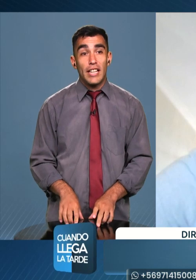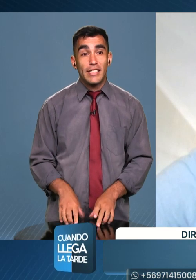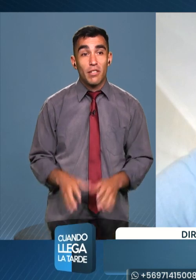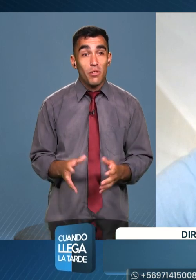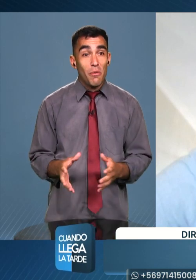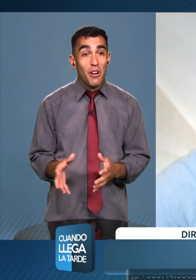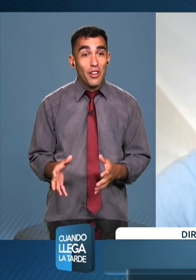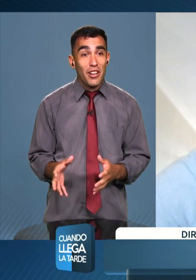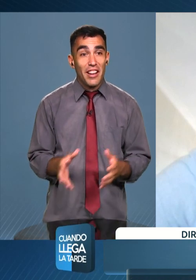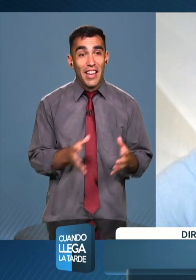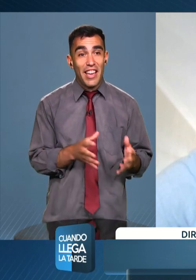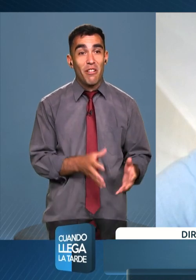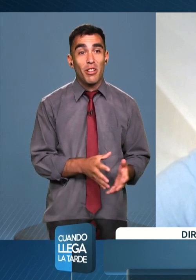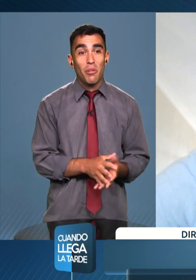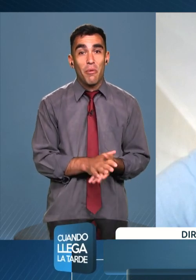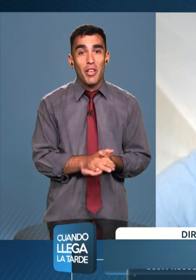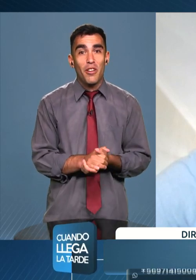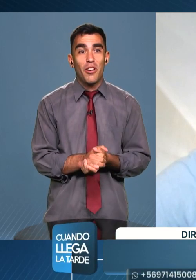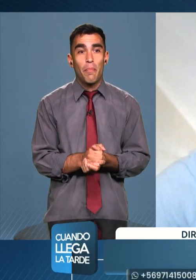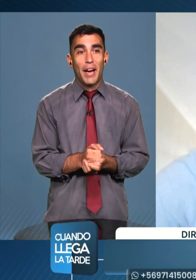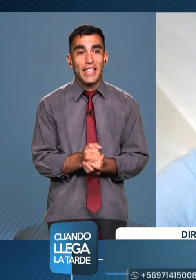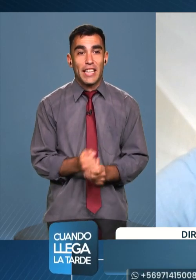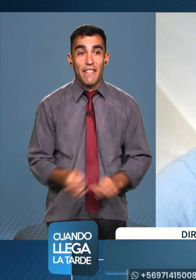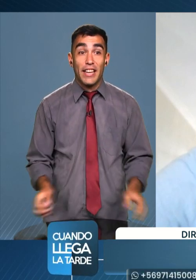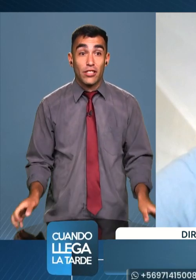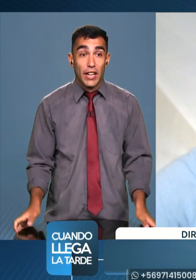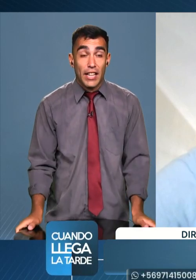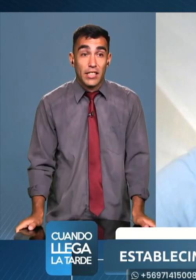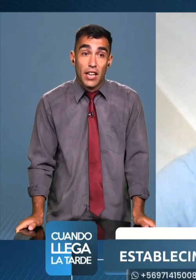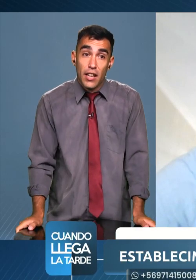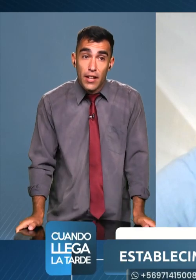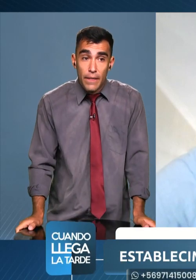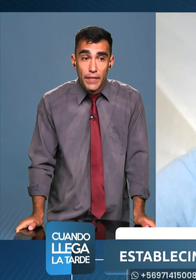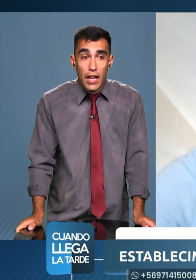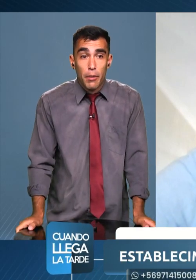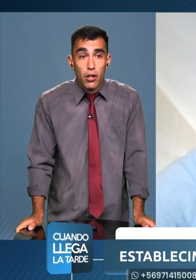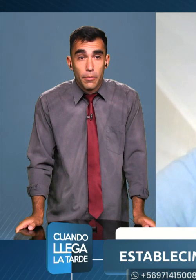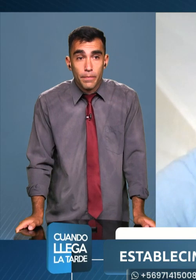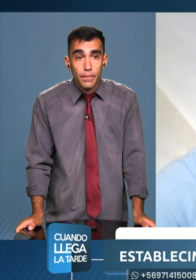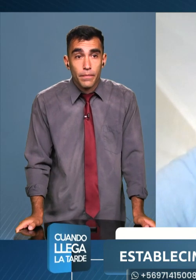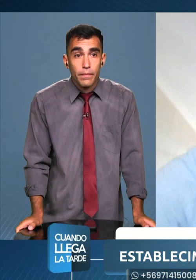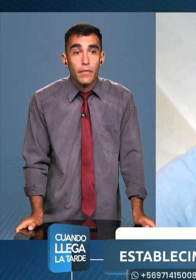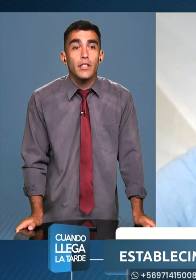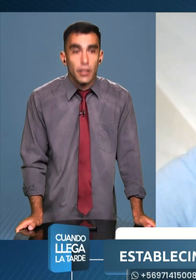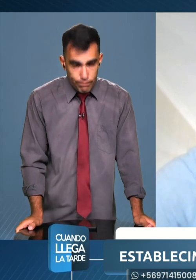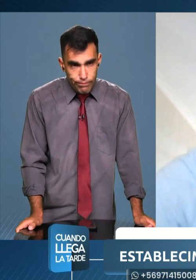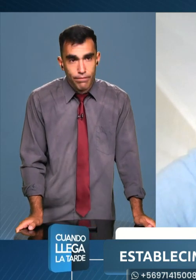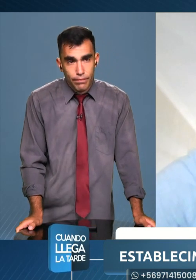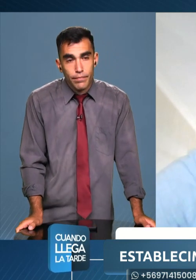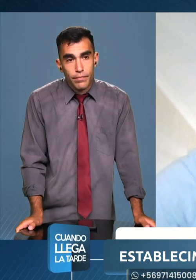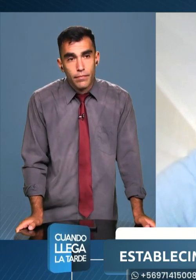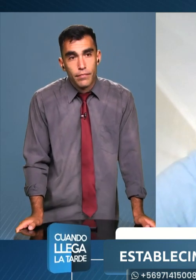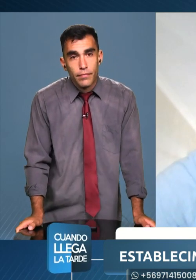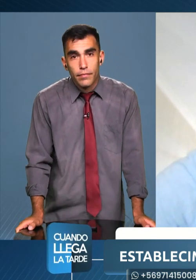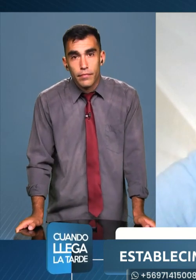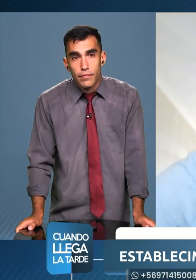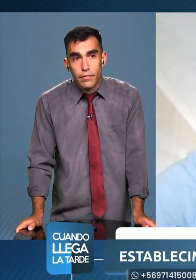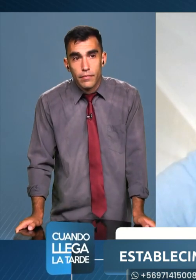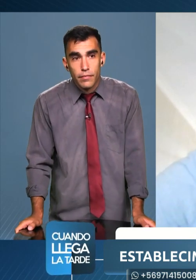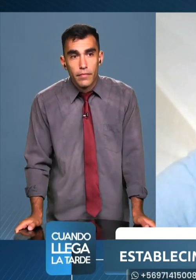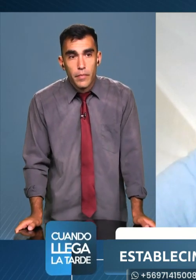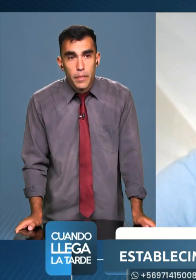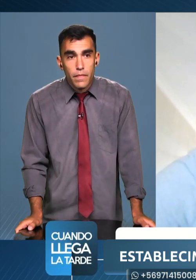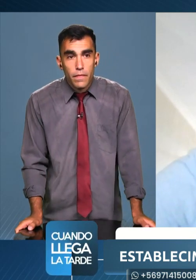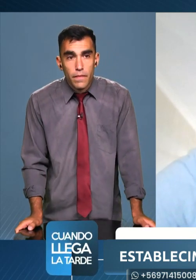como el segundo mejor en cuanto a promedio PAES a nivel nacional, así que... Segundo, si consideramos el promedio, sí. Si consideramos los